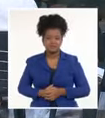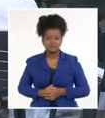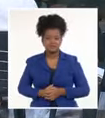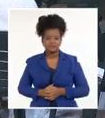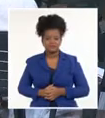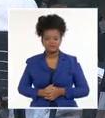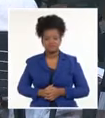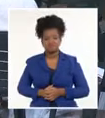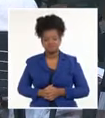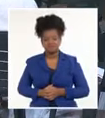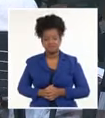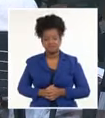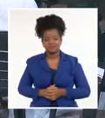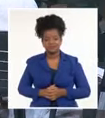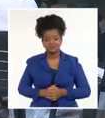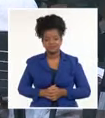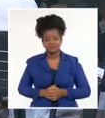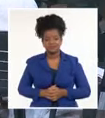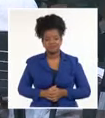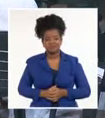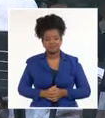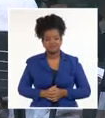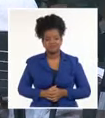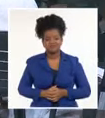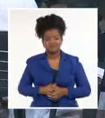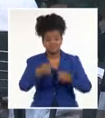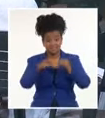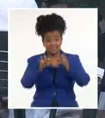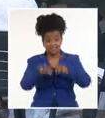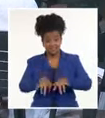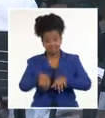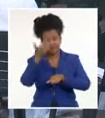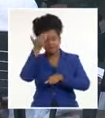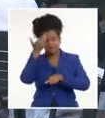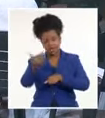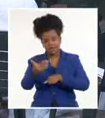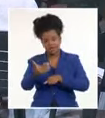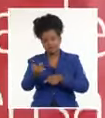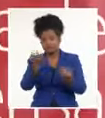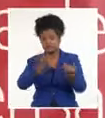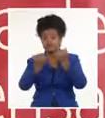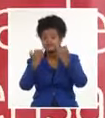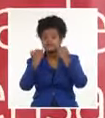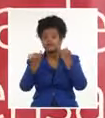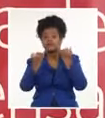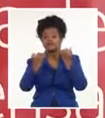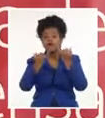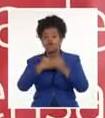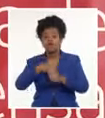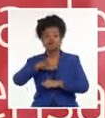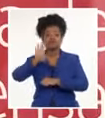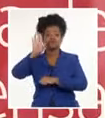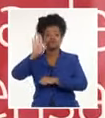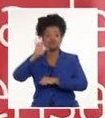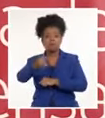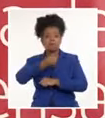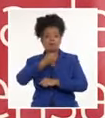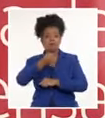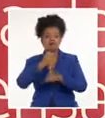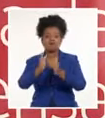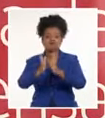Muchas gracias, secretario ejecutivo. Los que estén interesados en hacer uso de la palabra, por favor, tenemos